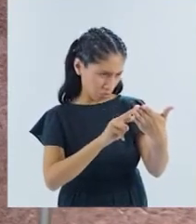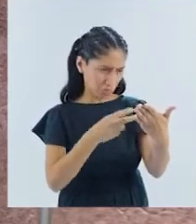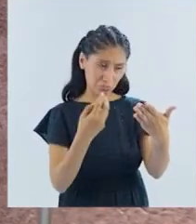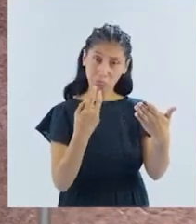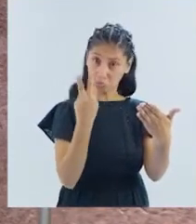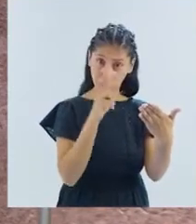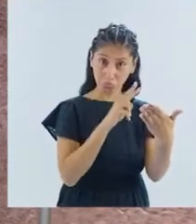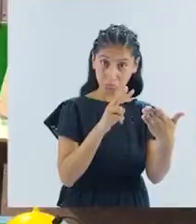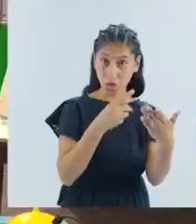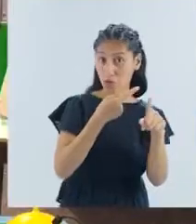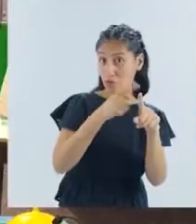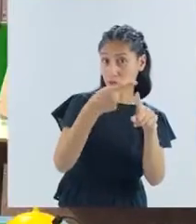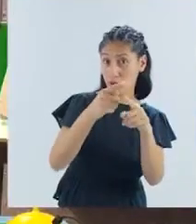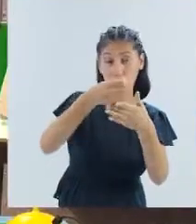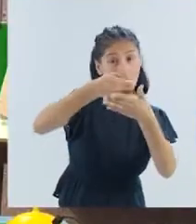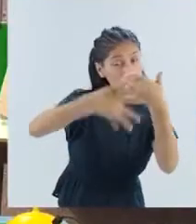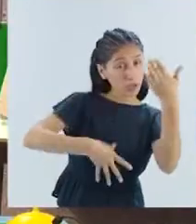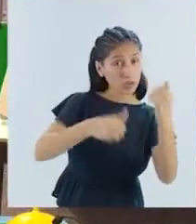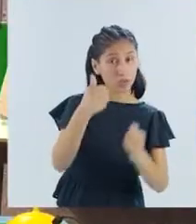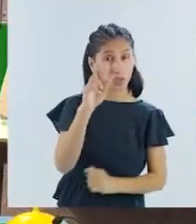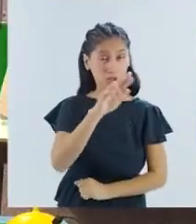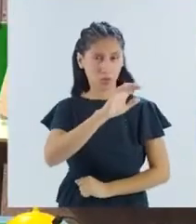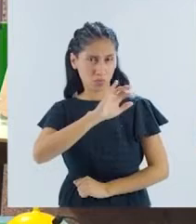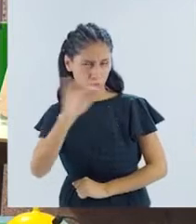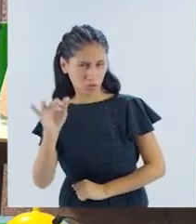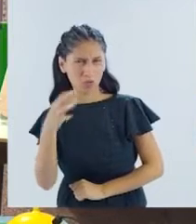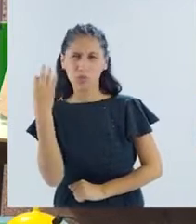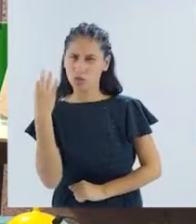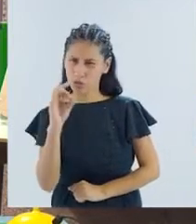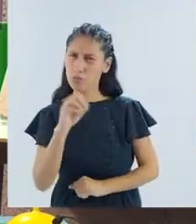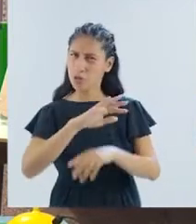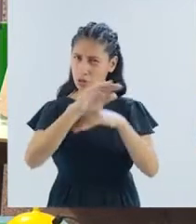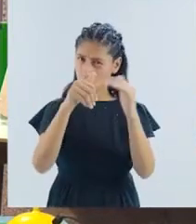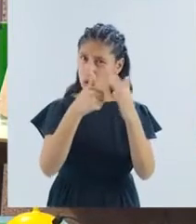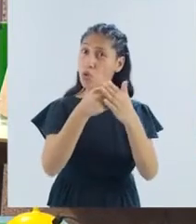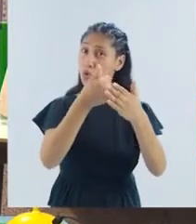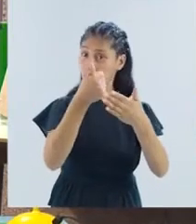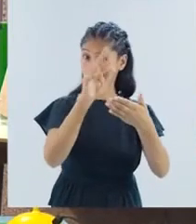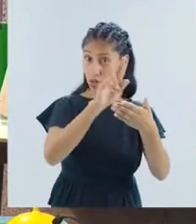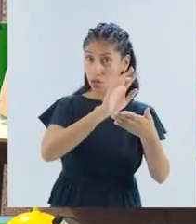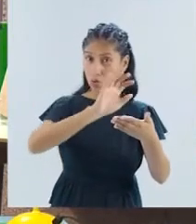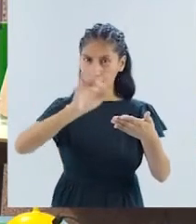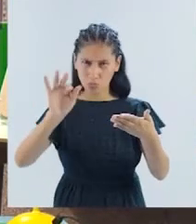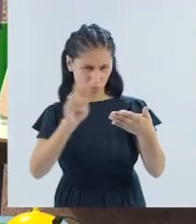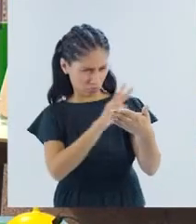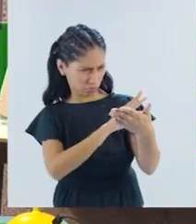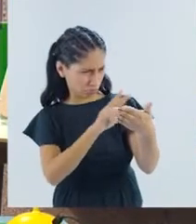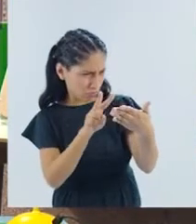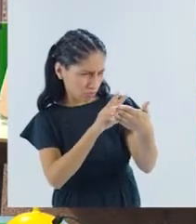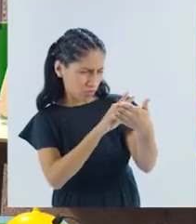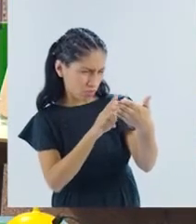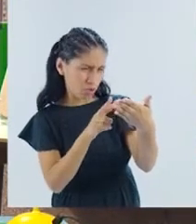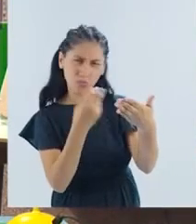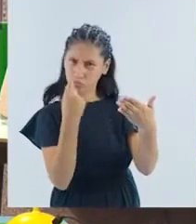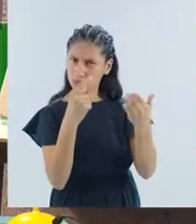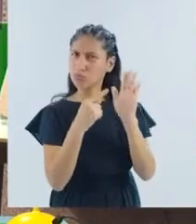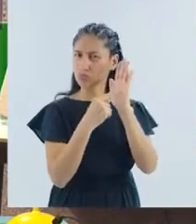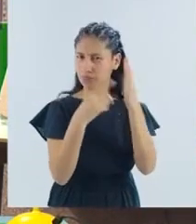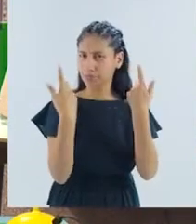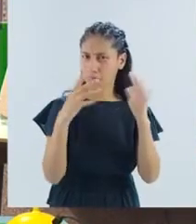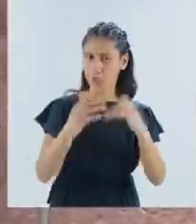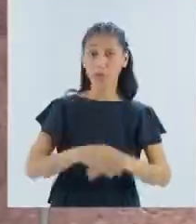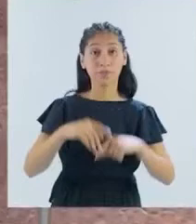textos argumentativos. Estos argumentos son los que más aparecen y tienen mayor relación con los tipos de textos que acabamos